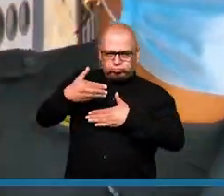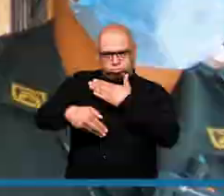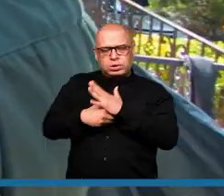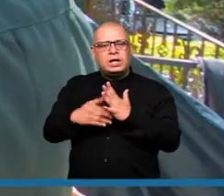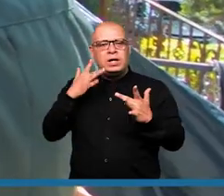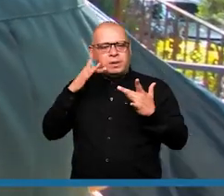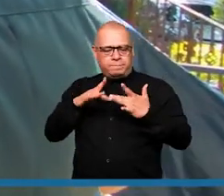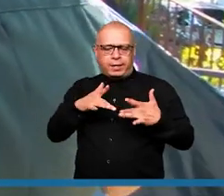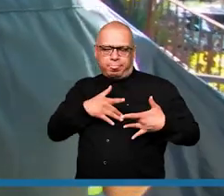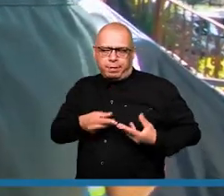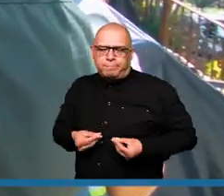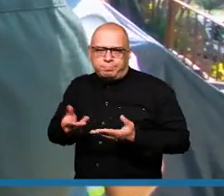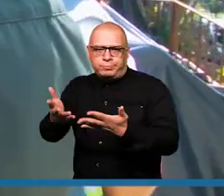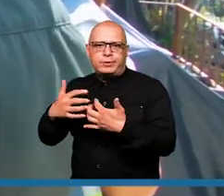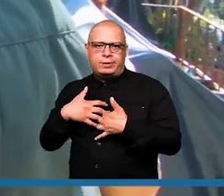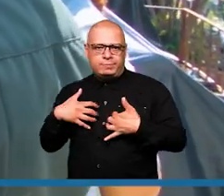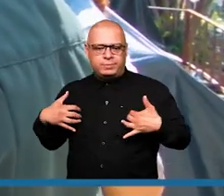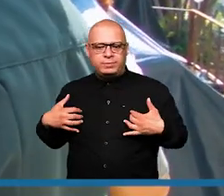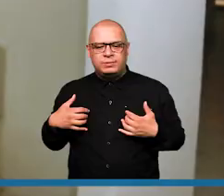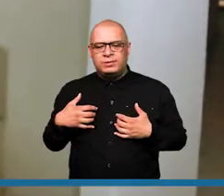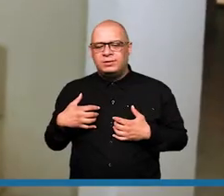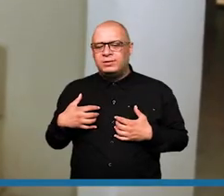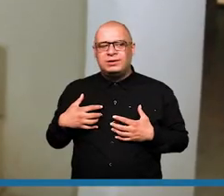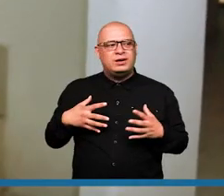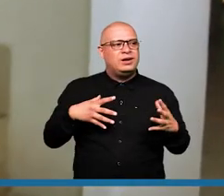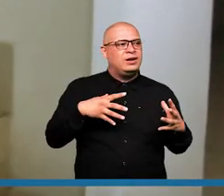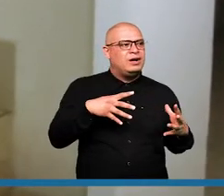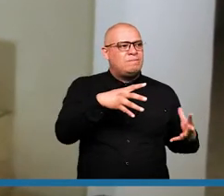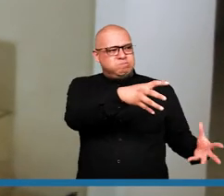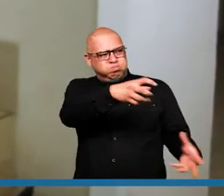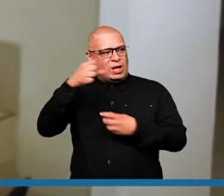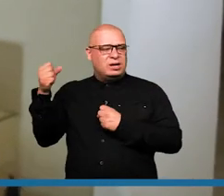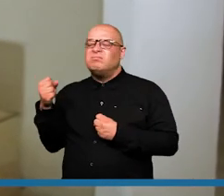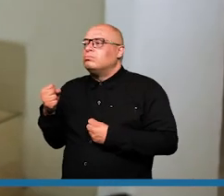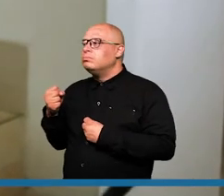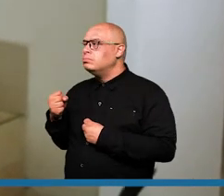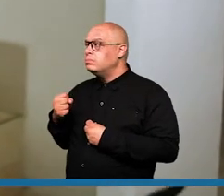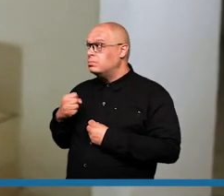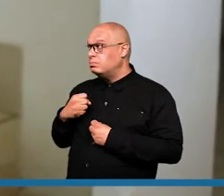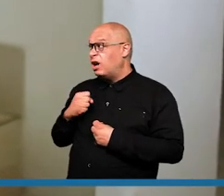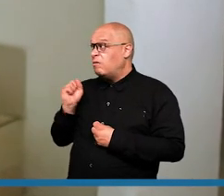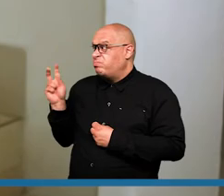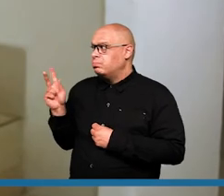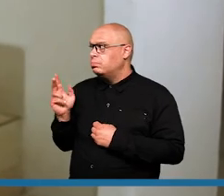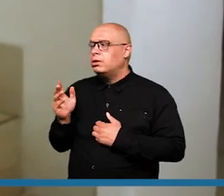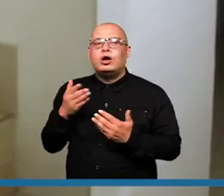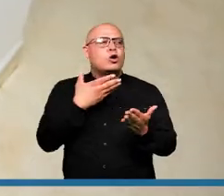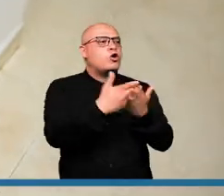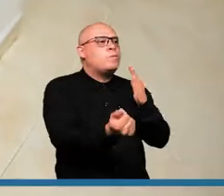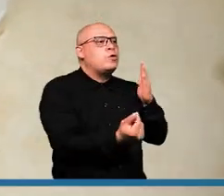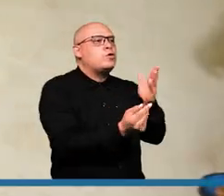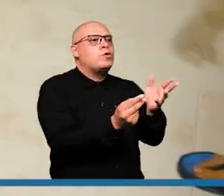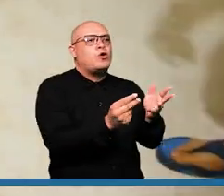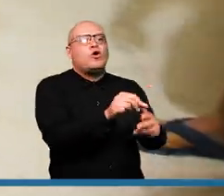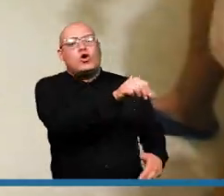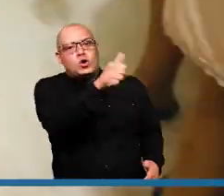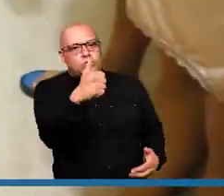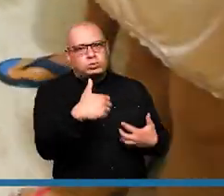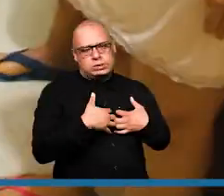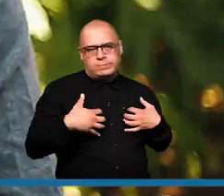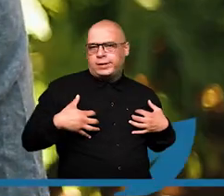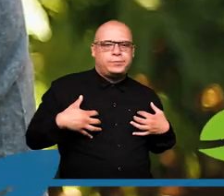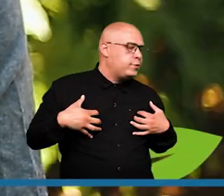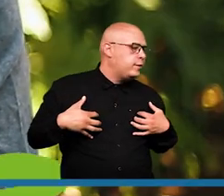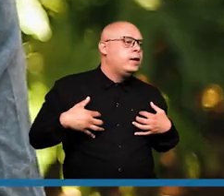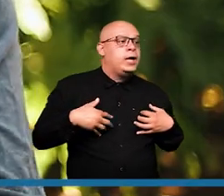voluntariamente. Porque la gente, si yo le quito y no le explico, va y compra otro. Entonces es importante siempre generar sensibilización y concienciación para